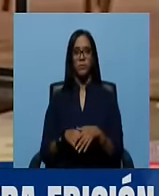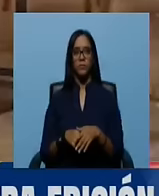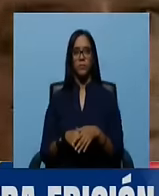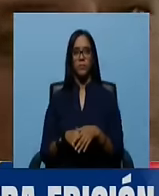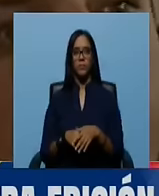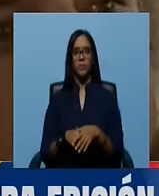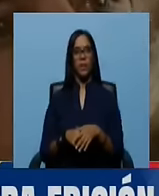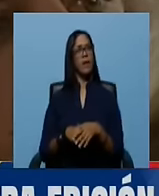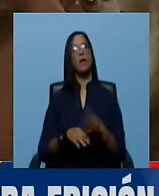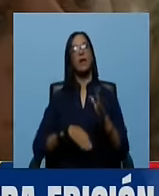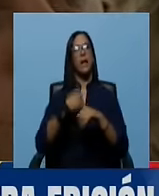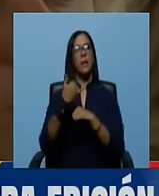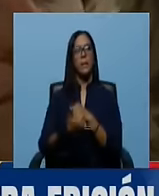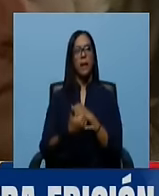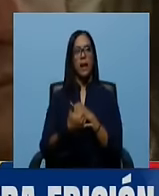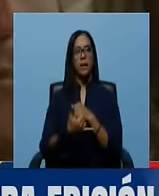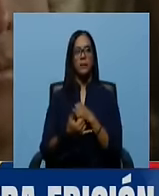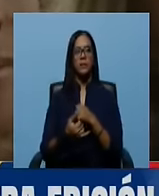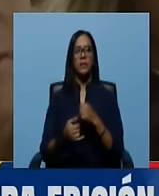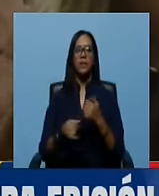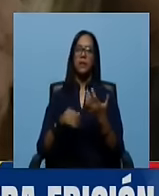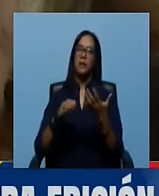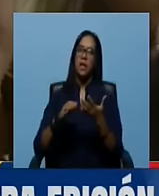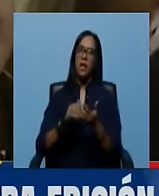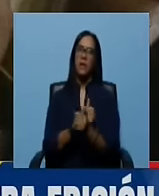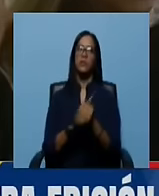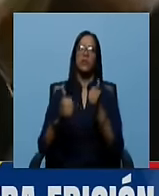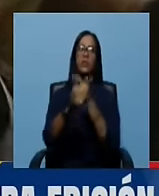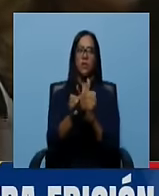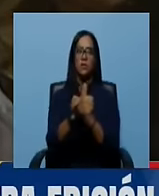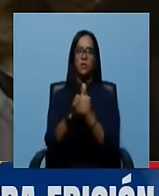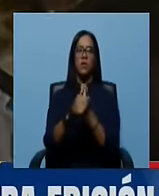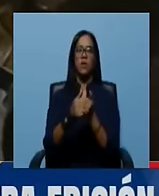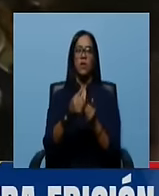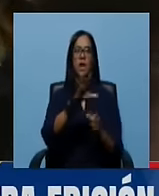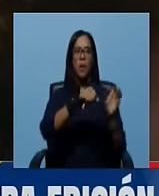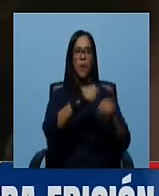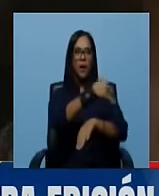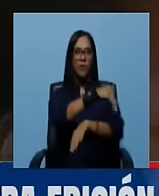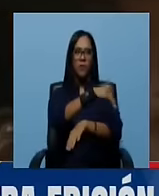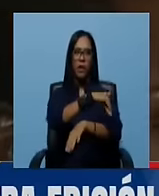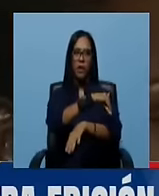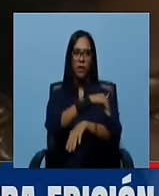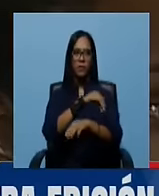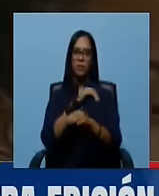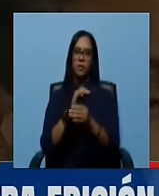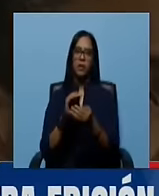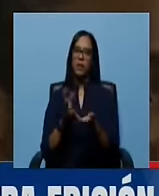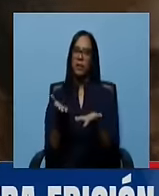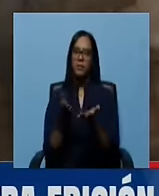el plan de sustitución de importaciones se aplique en este sector de manera